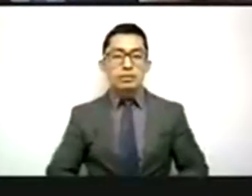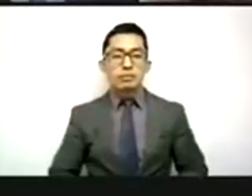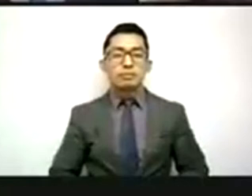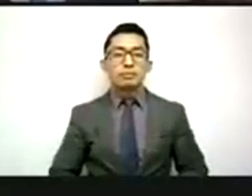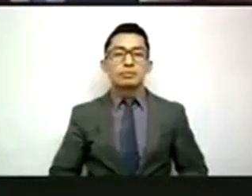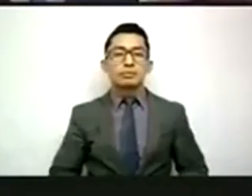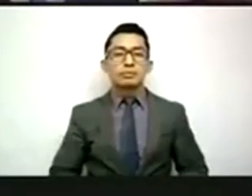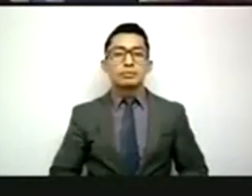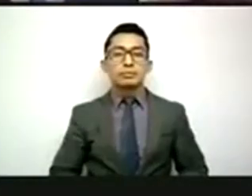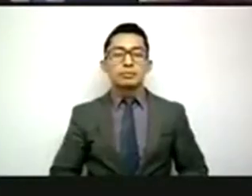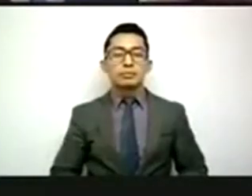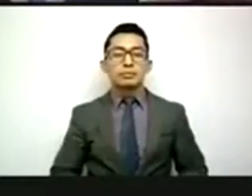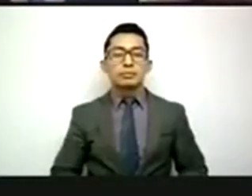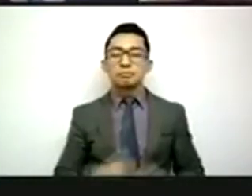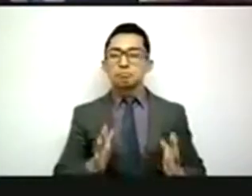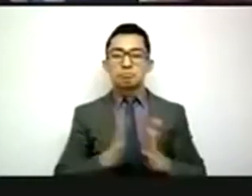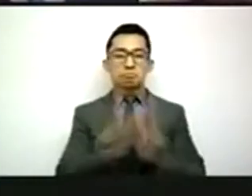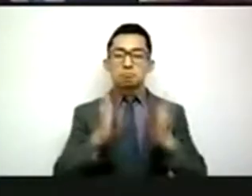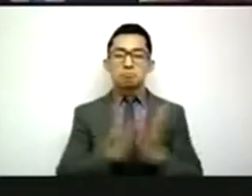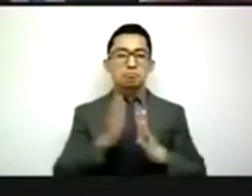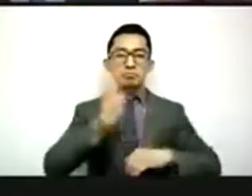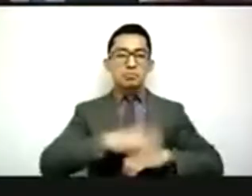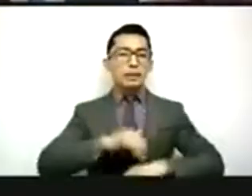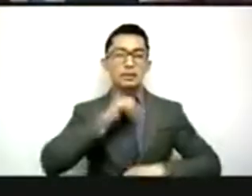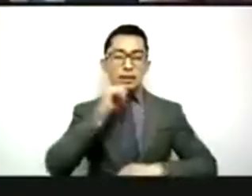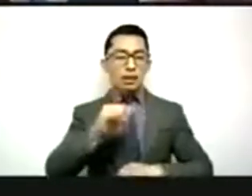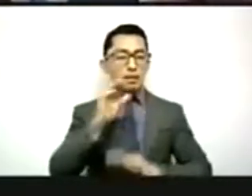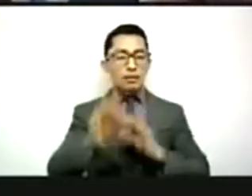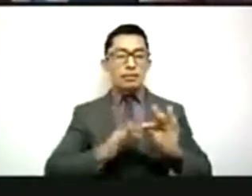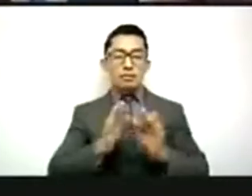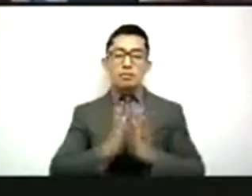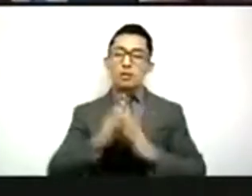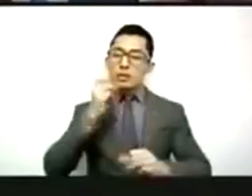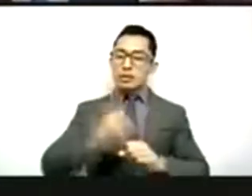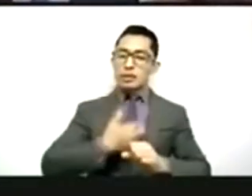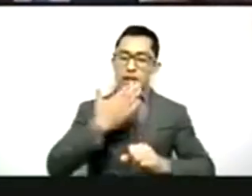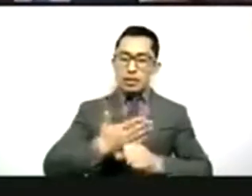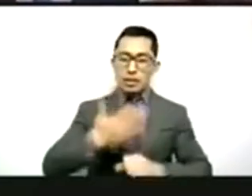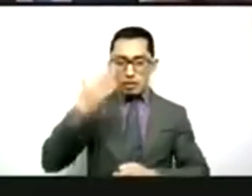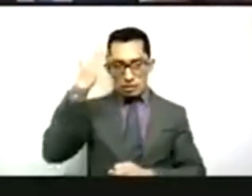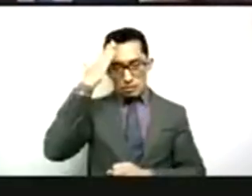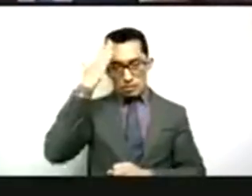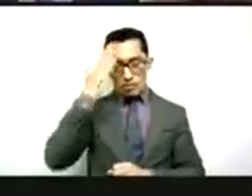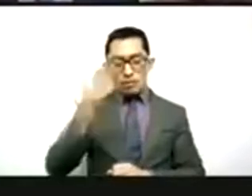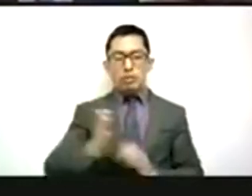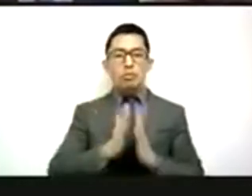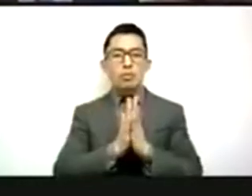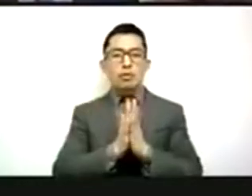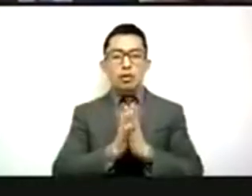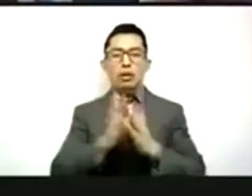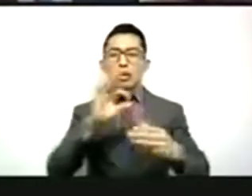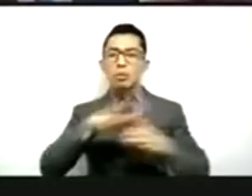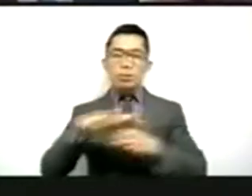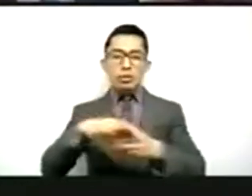Si no hay intervenciones, por favor, secretario general de acuerdos, tomamos la votación.